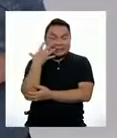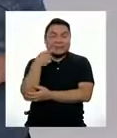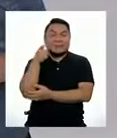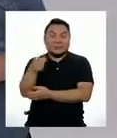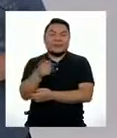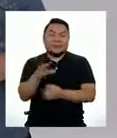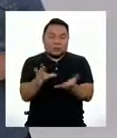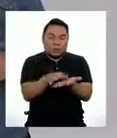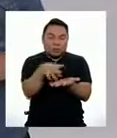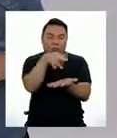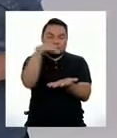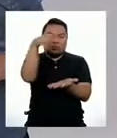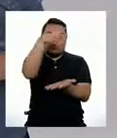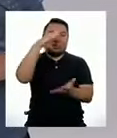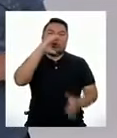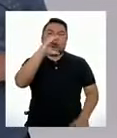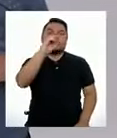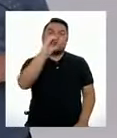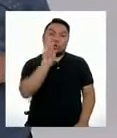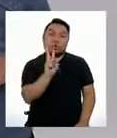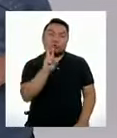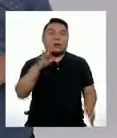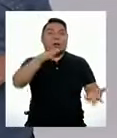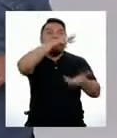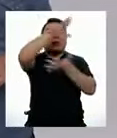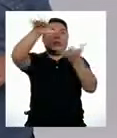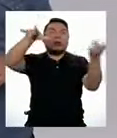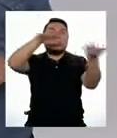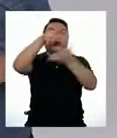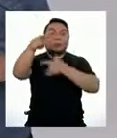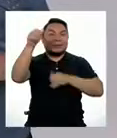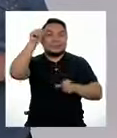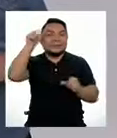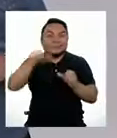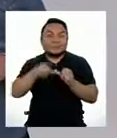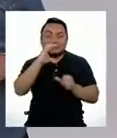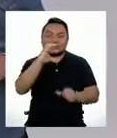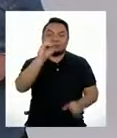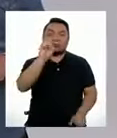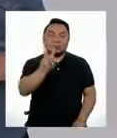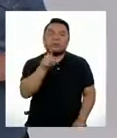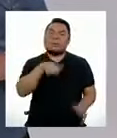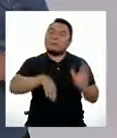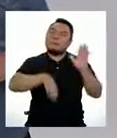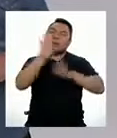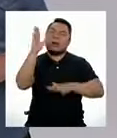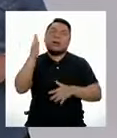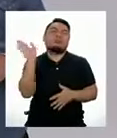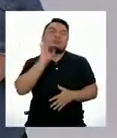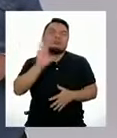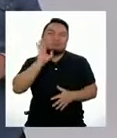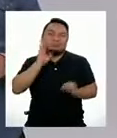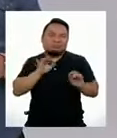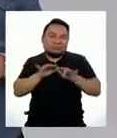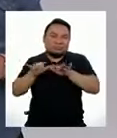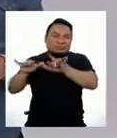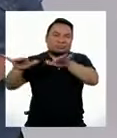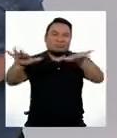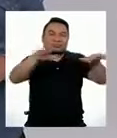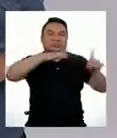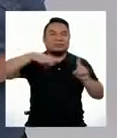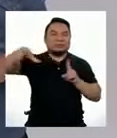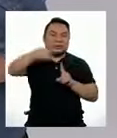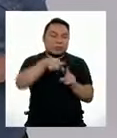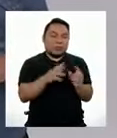de carbono, CO2, de la atmósfera, que como debes recordar es el más contaminante y la causa principal